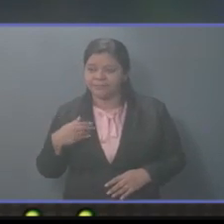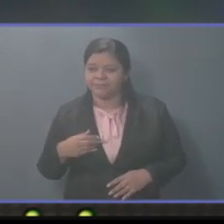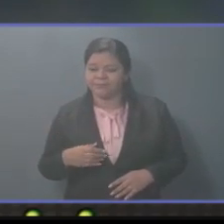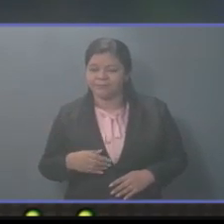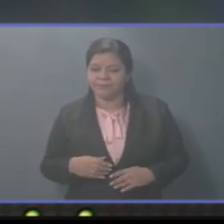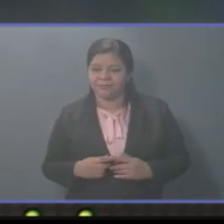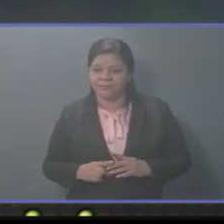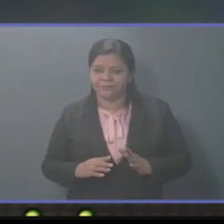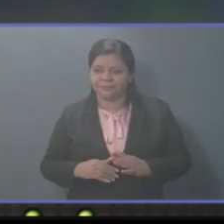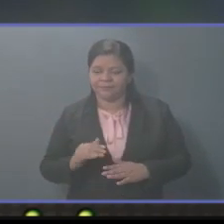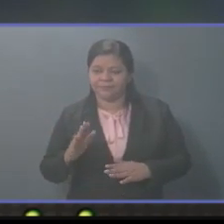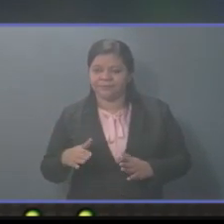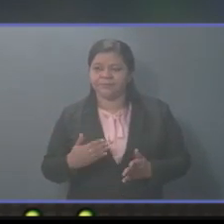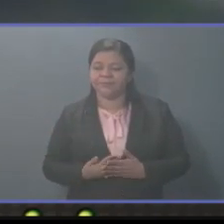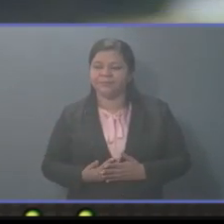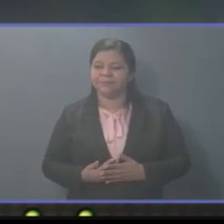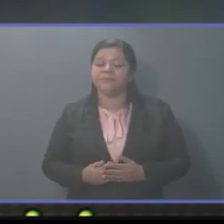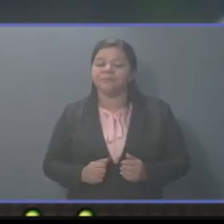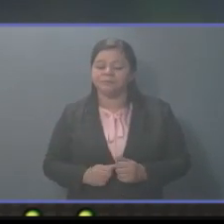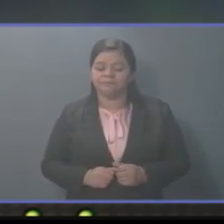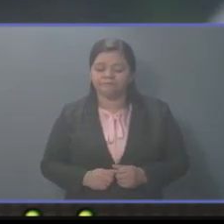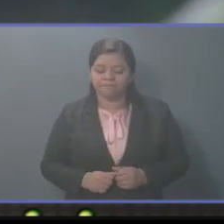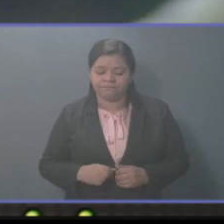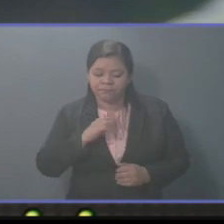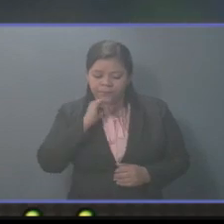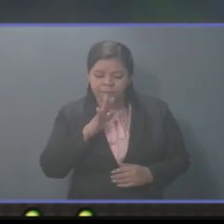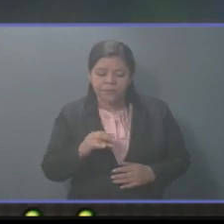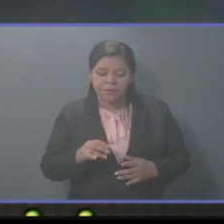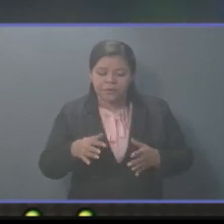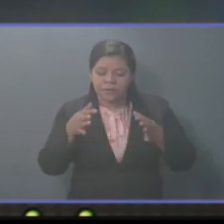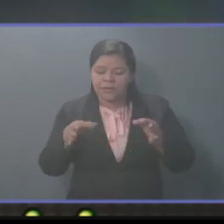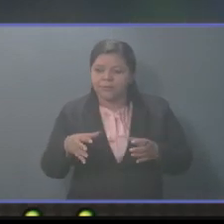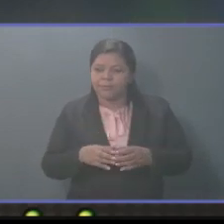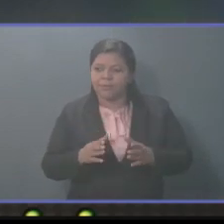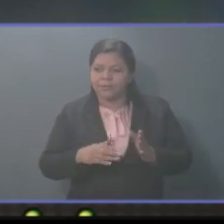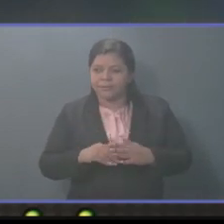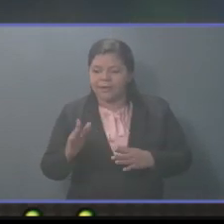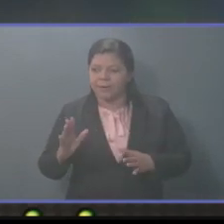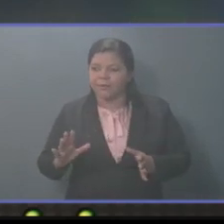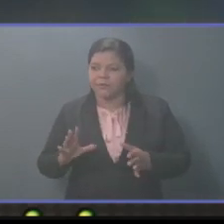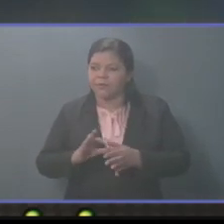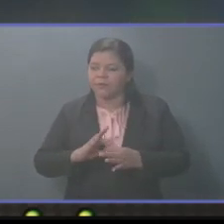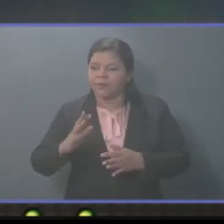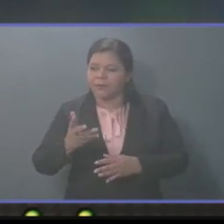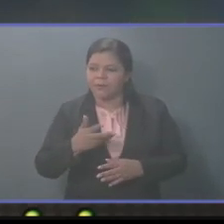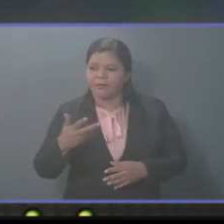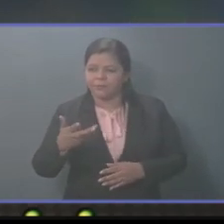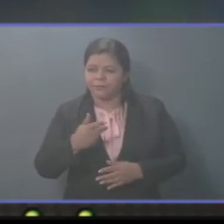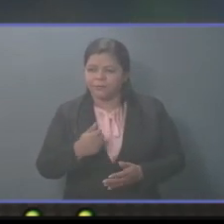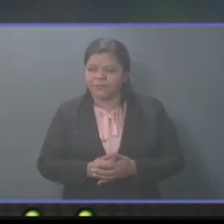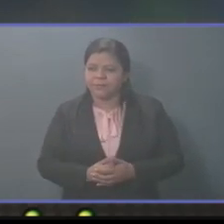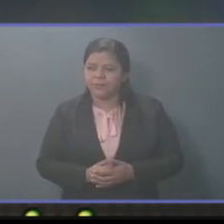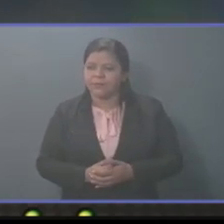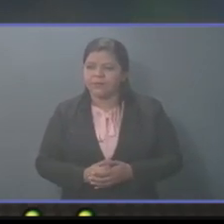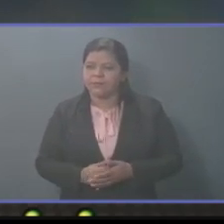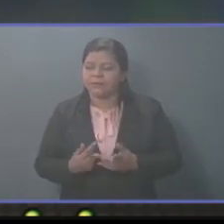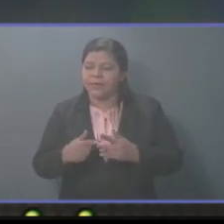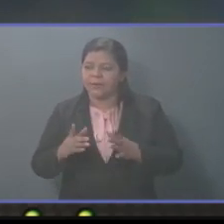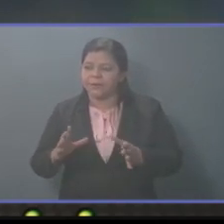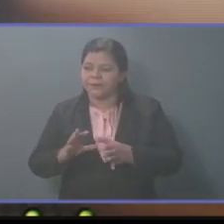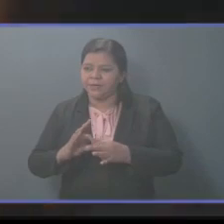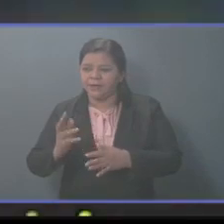secretarios y secretarias, Asamblea Legislativa presente, dictamen número 73, favorable. La suscrita